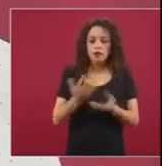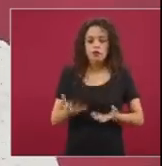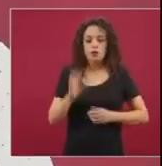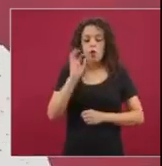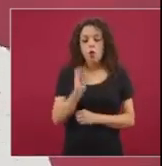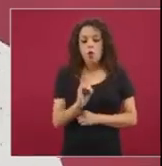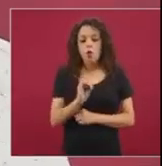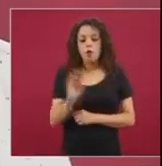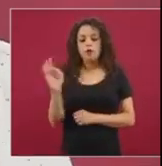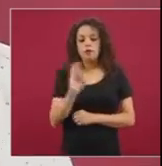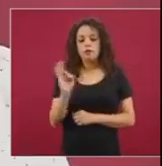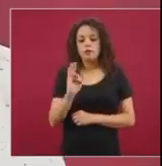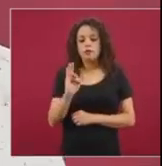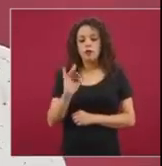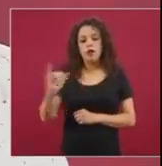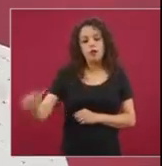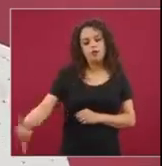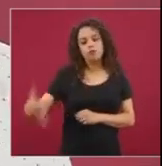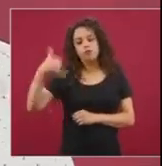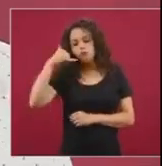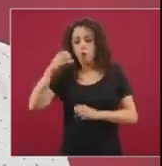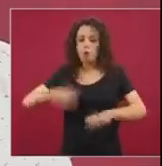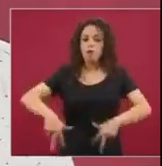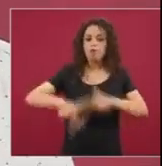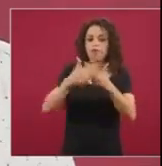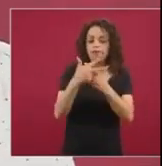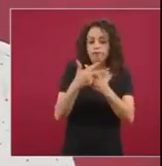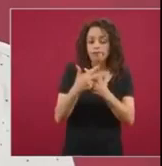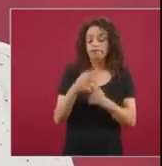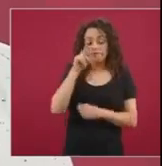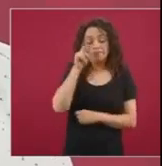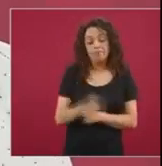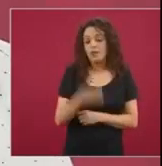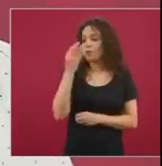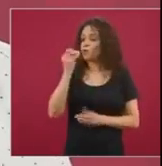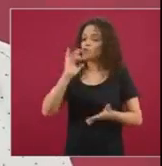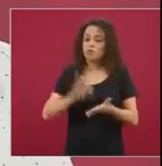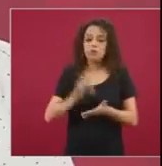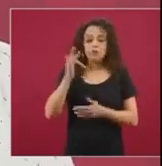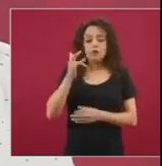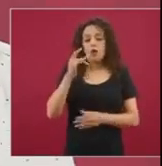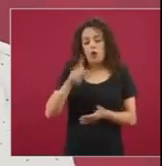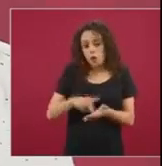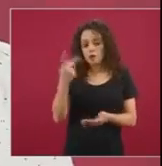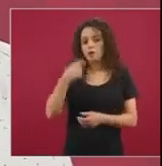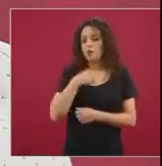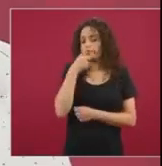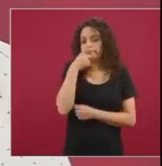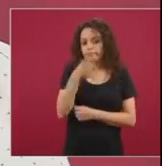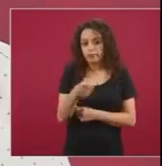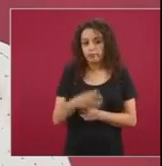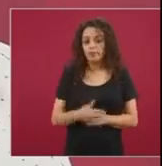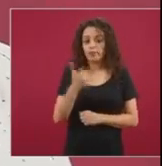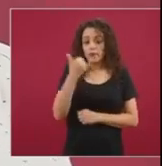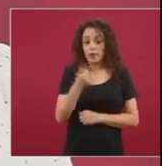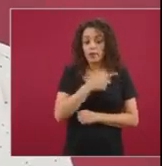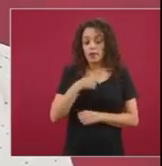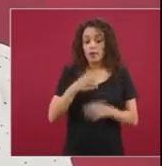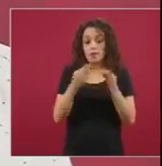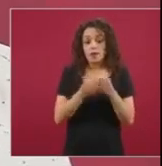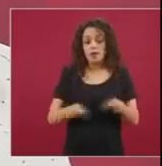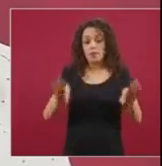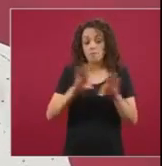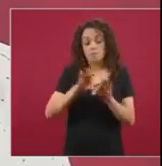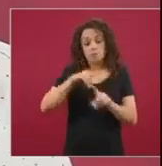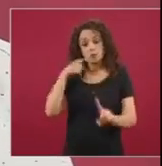llamada telefónica o videollamada. Entonces, muchas gracias de nuevo, y hacer énfasis en la